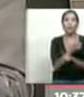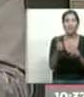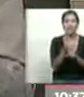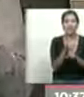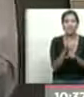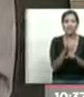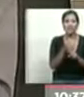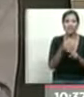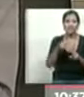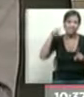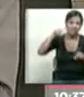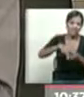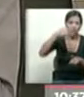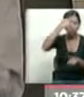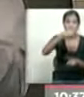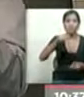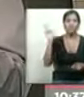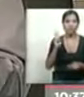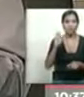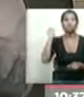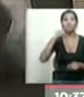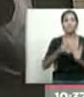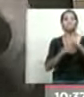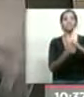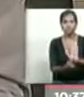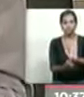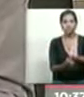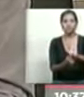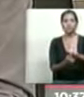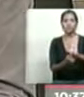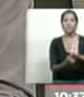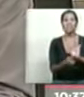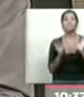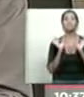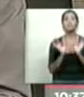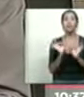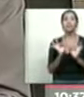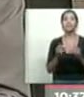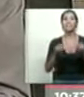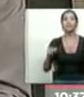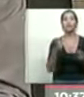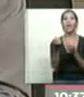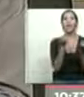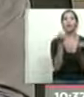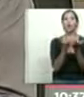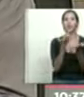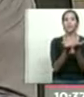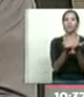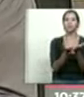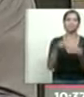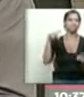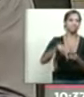venezolano sí se ven expresados es en el ámbito y sobre todo en el terreno de lo económico. El alza desmesurada de los